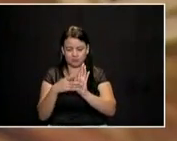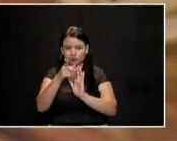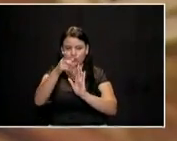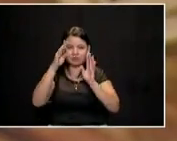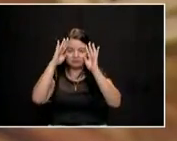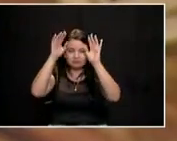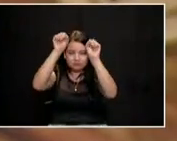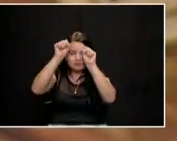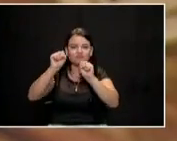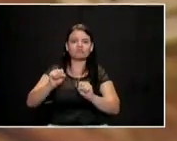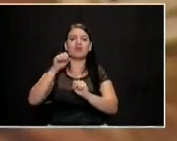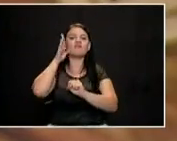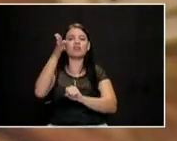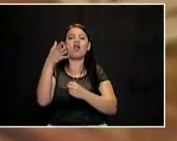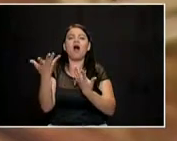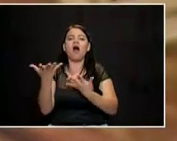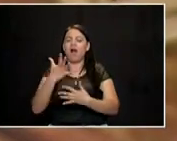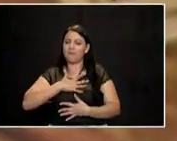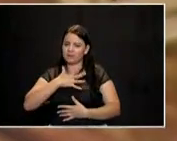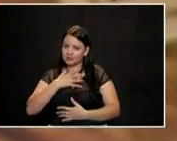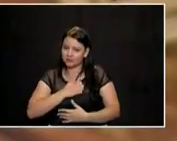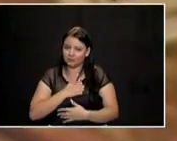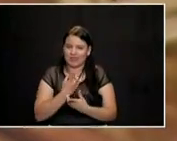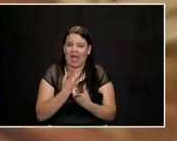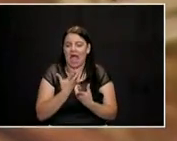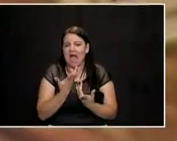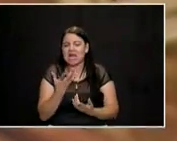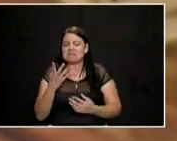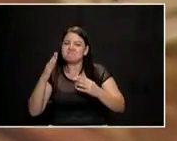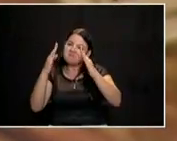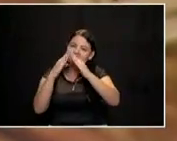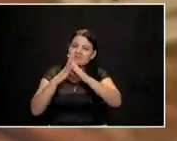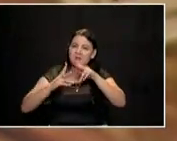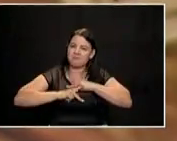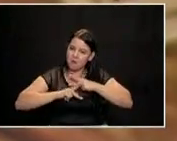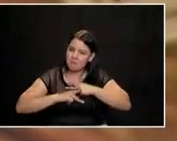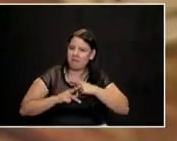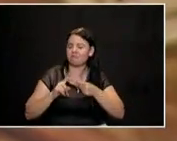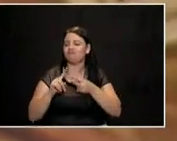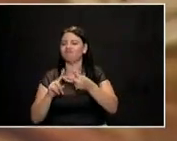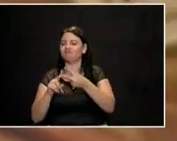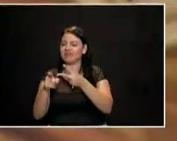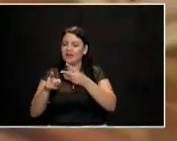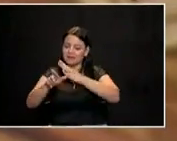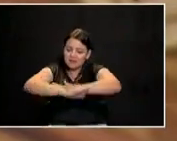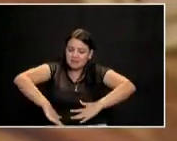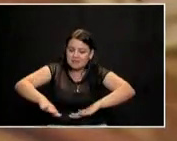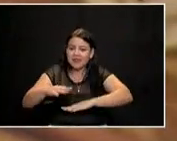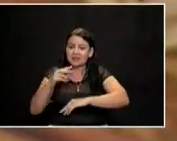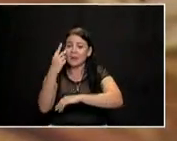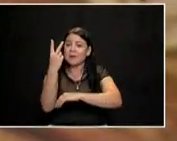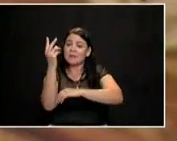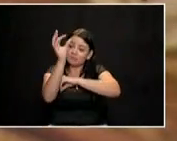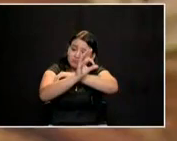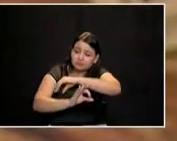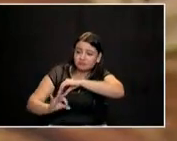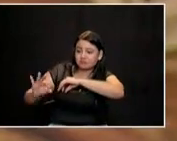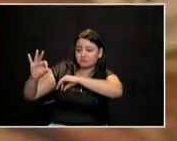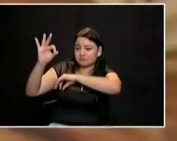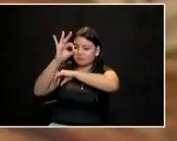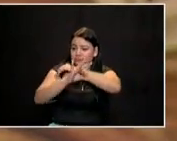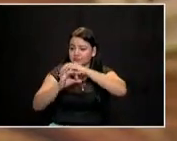para Medellín, un banco público de vivienda que empiece por la casa, una ciudad que funcione 24 horas al día y